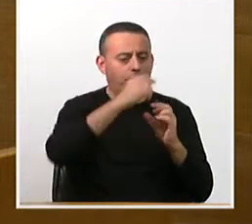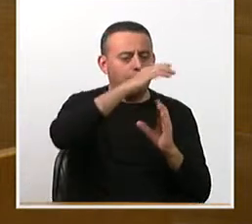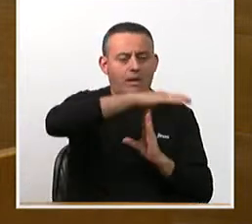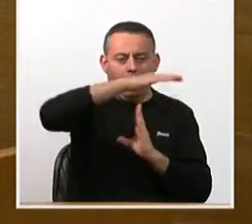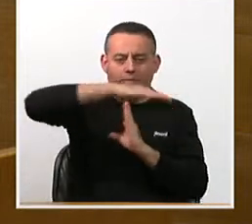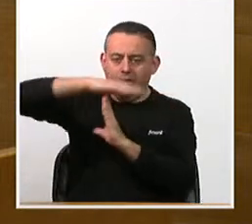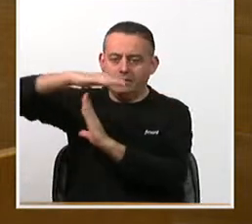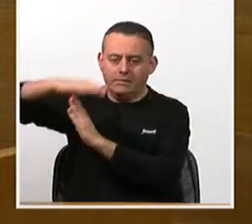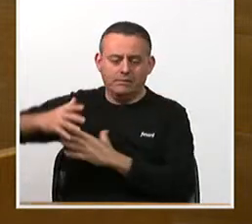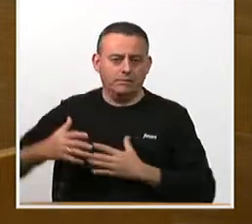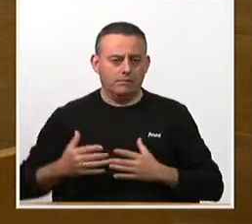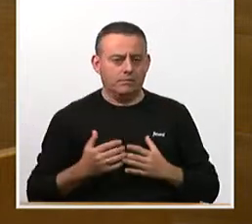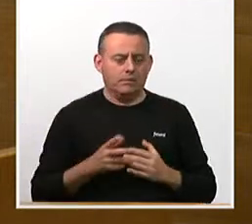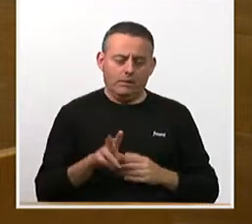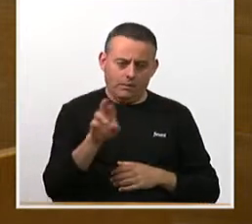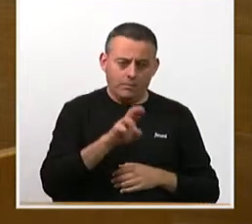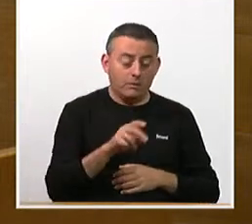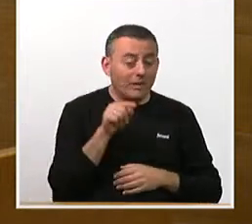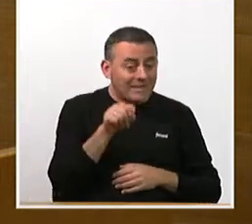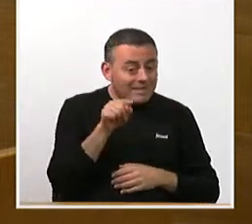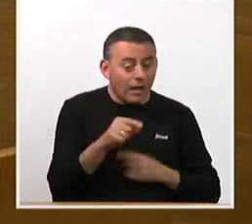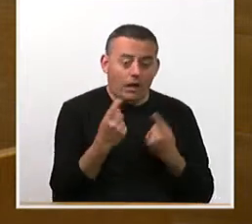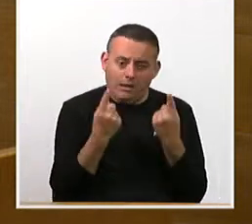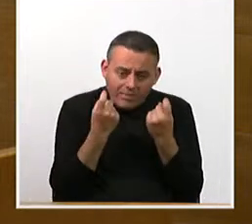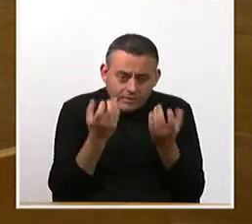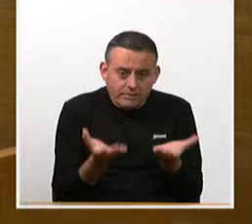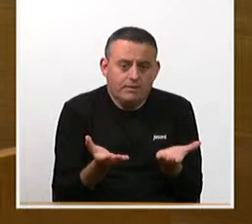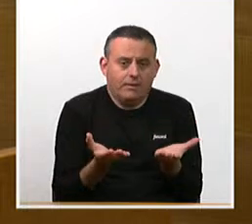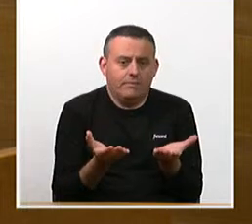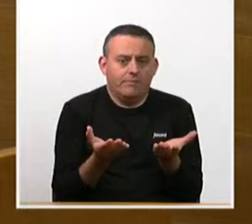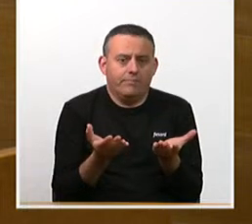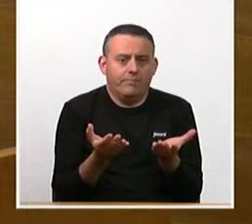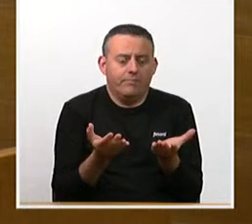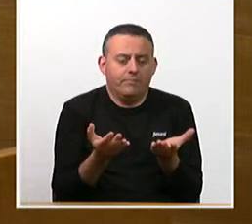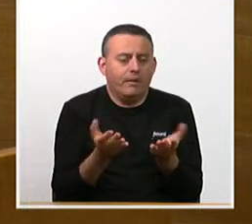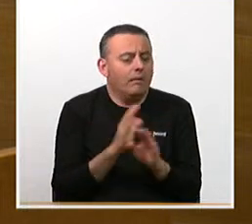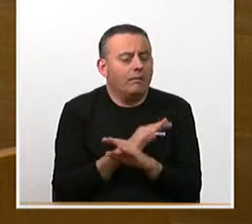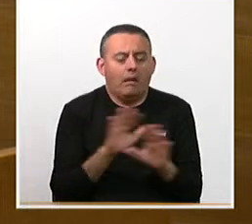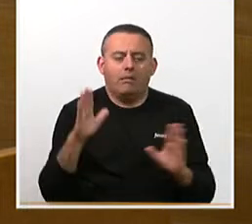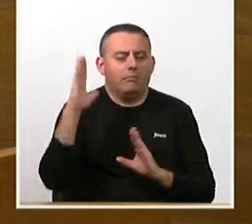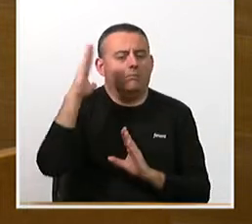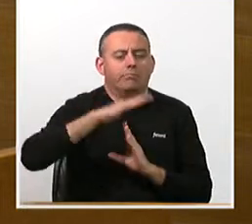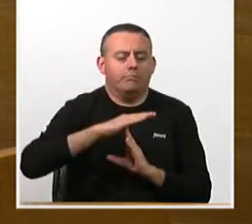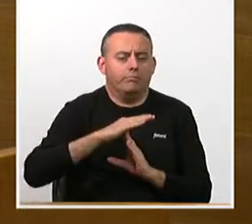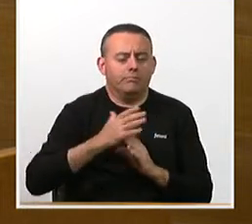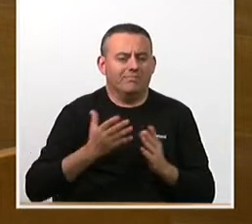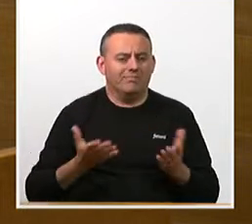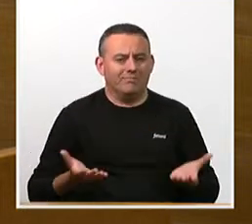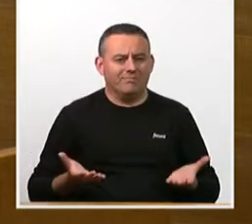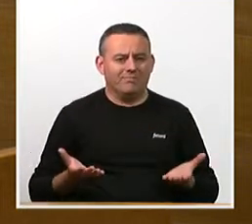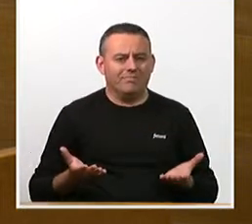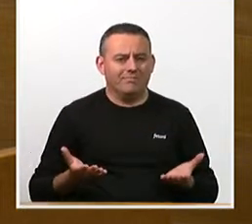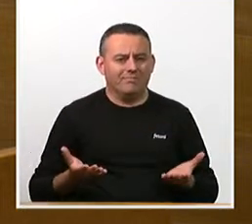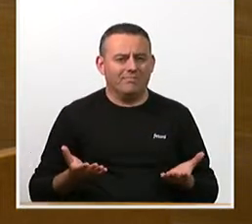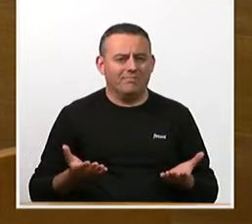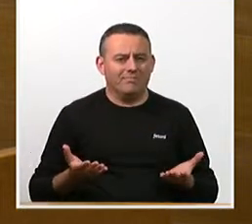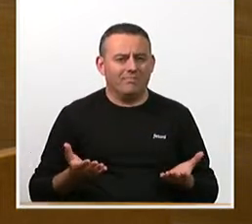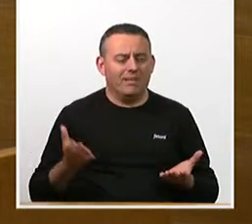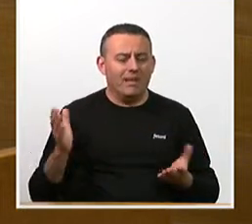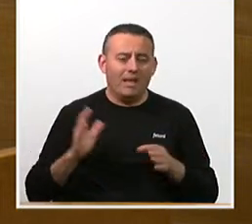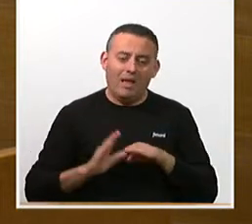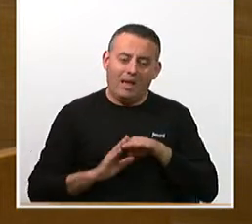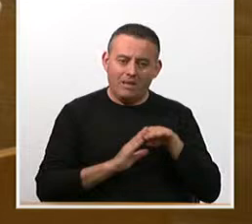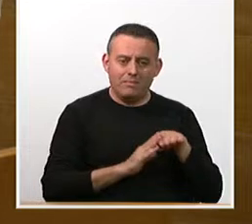necesar educ pública valenciana pero es que están comar que